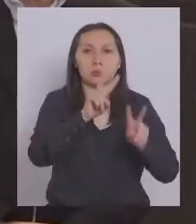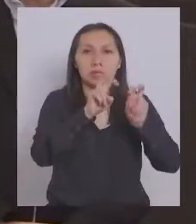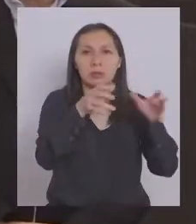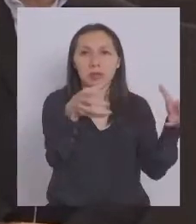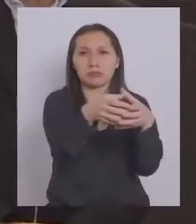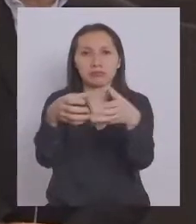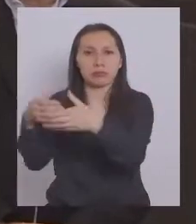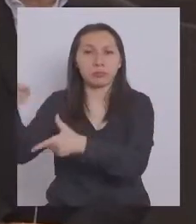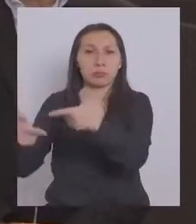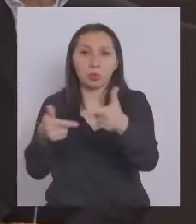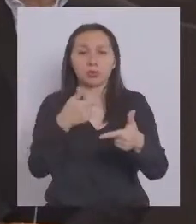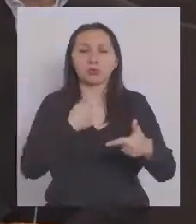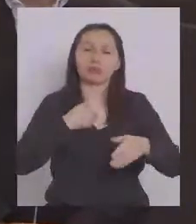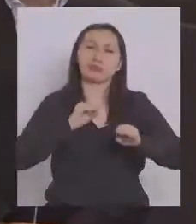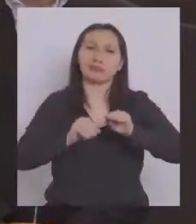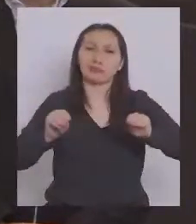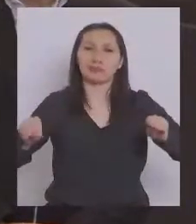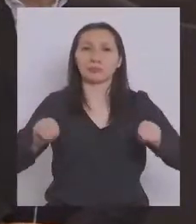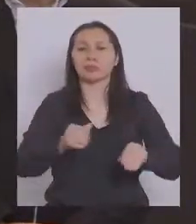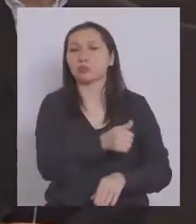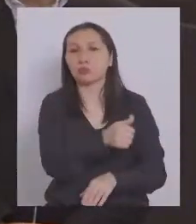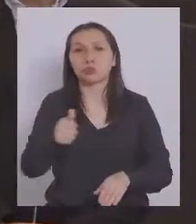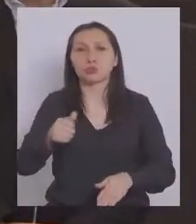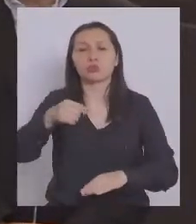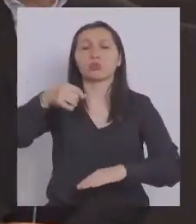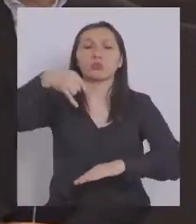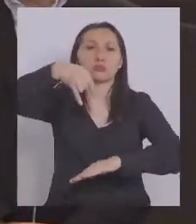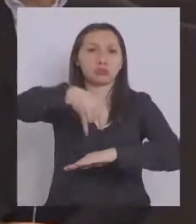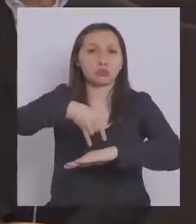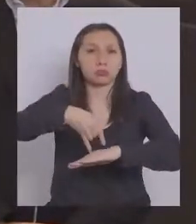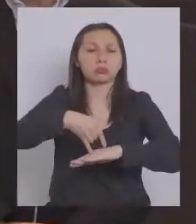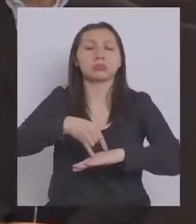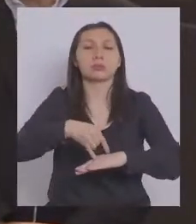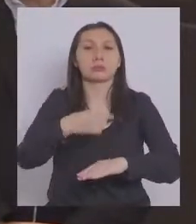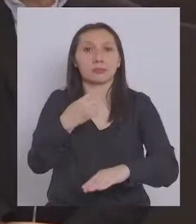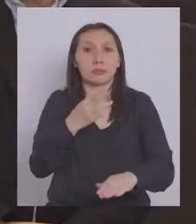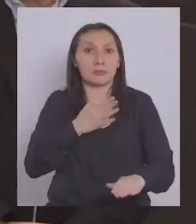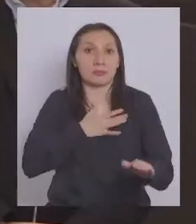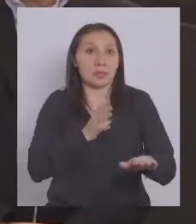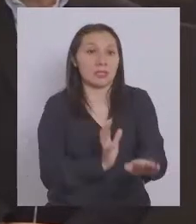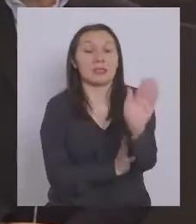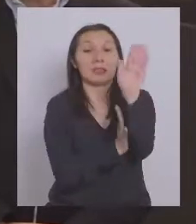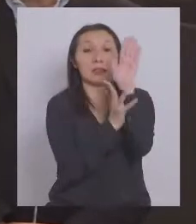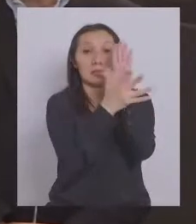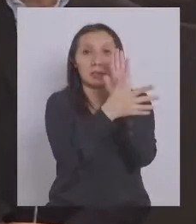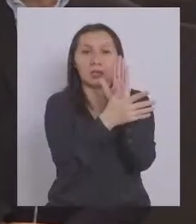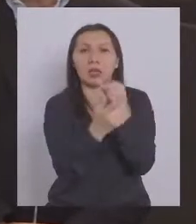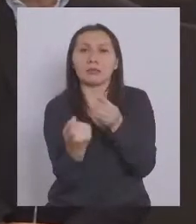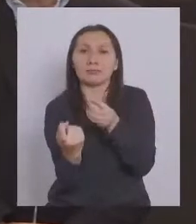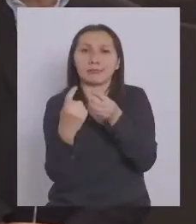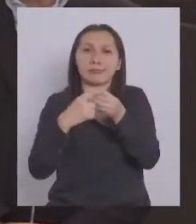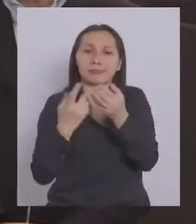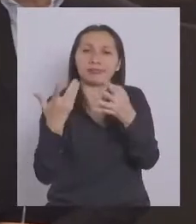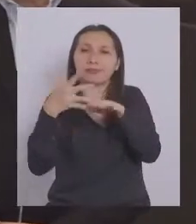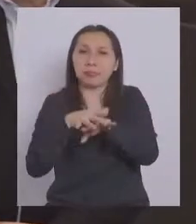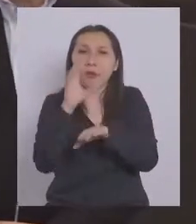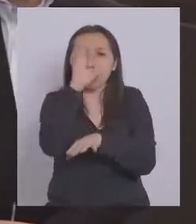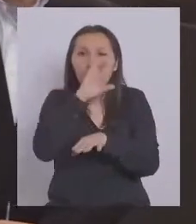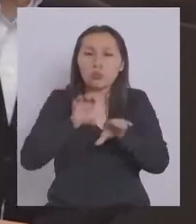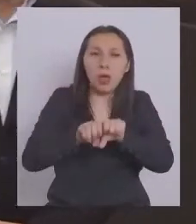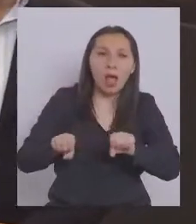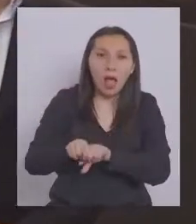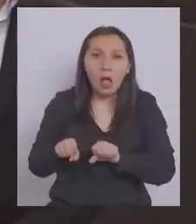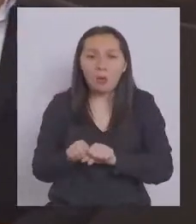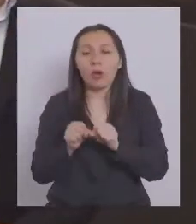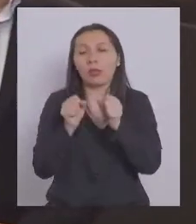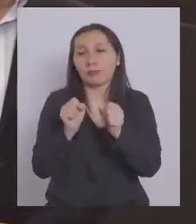políticos. Y aquí hago un llamado a todos los parlamentarios de la región de integrarse, pero buscar acuerdos